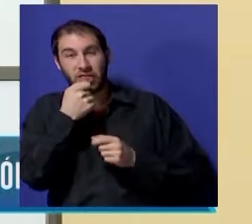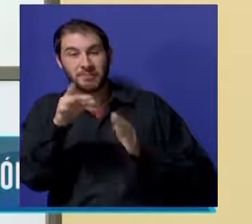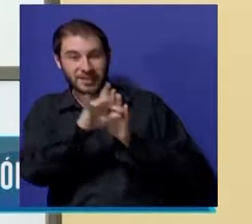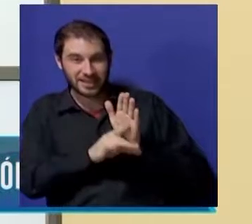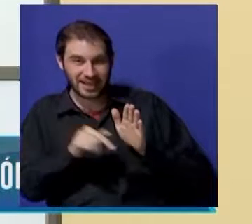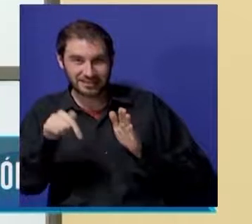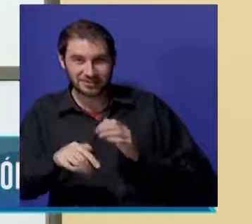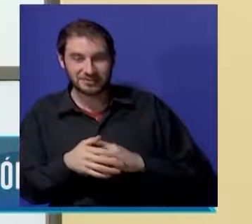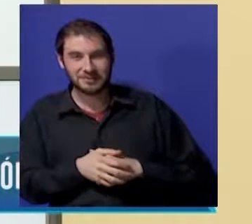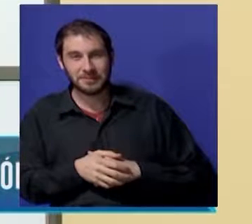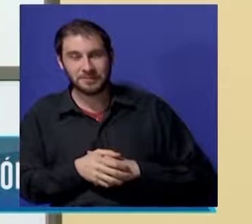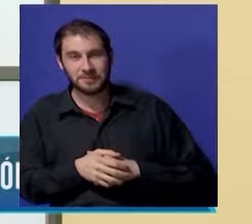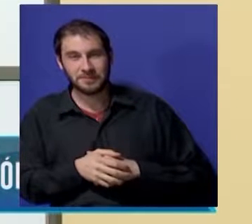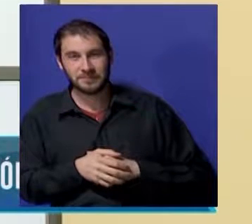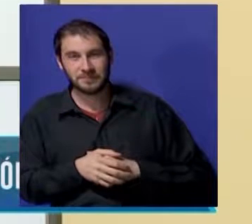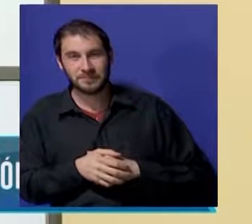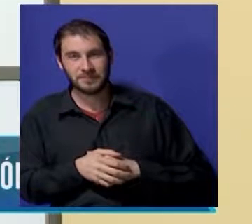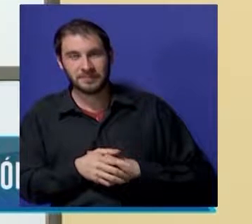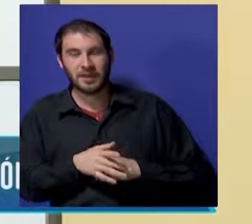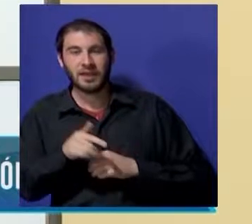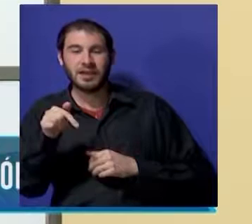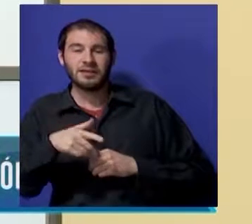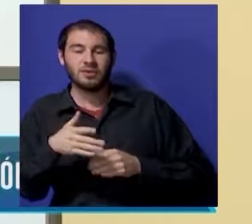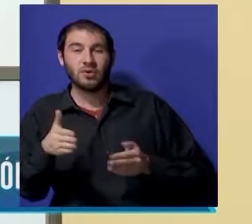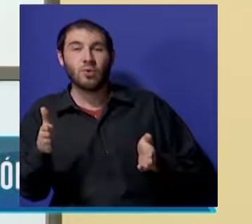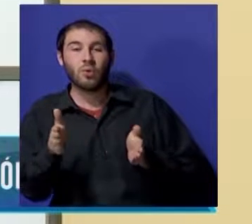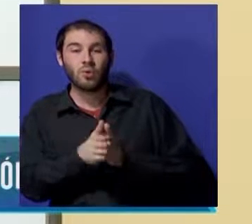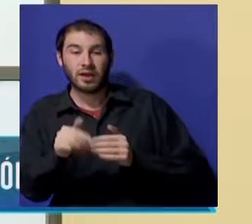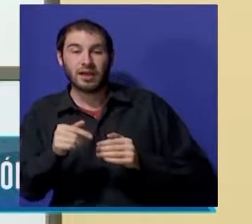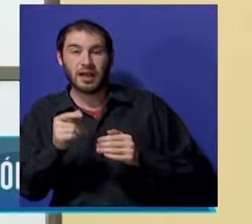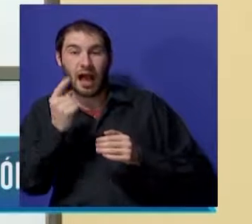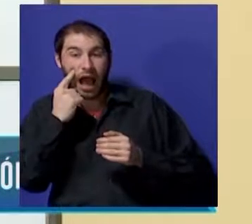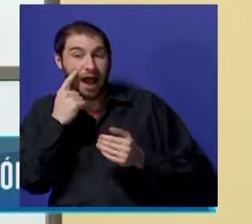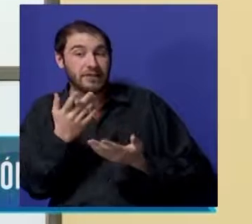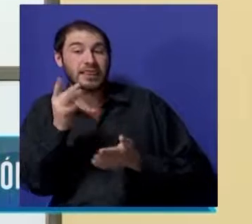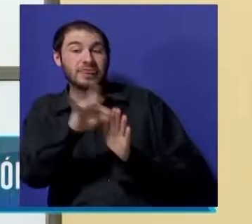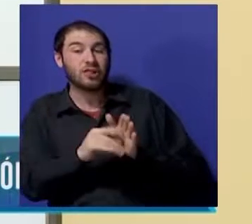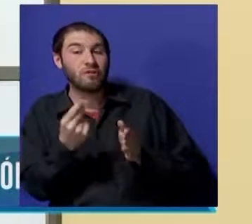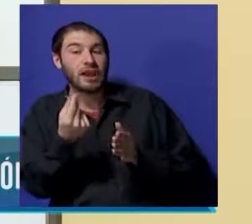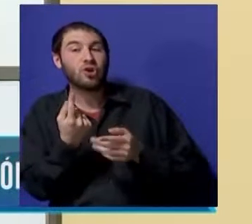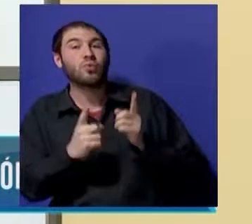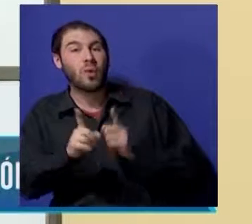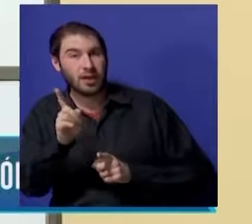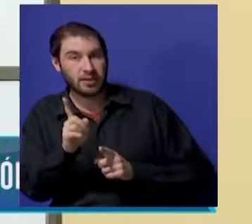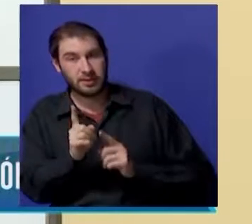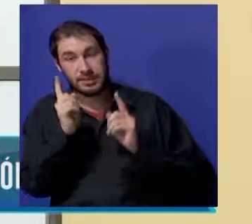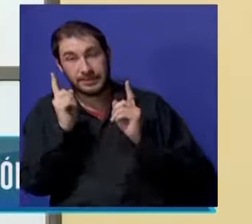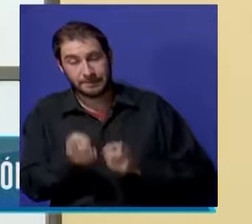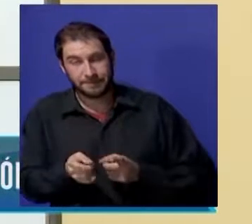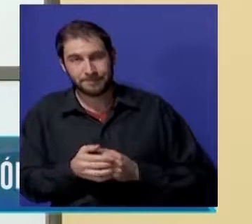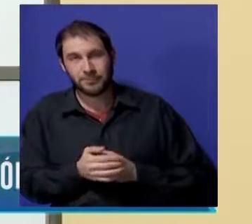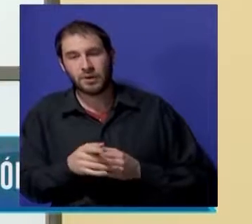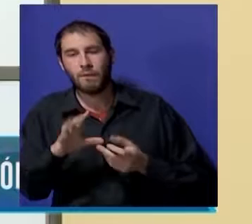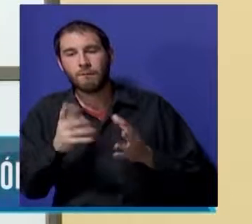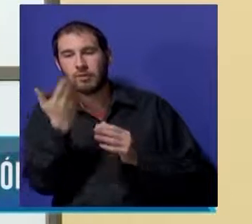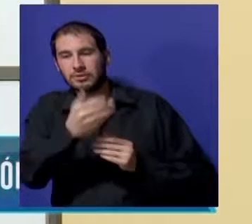datos, esto lleva consigo el análisis de qué valoración tenés del dato y sobre todo cómo le